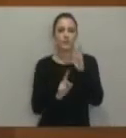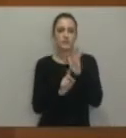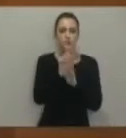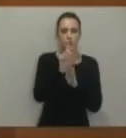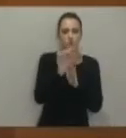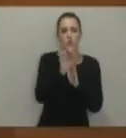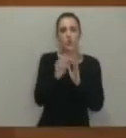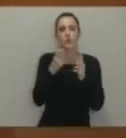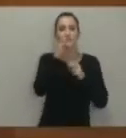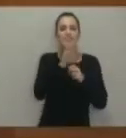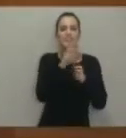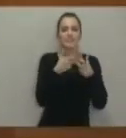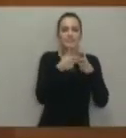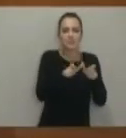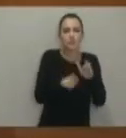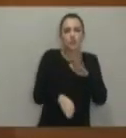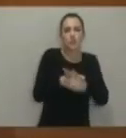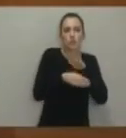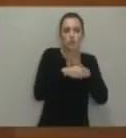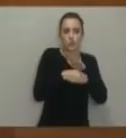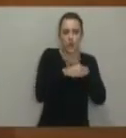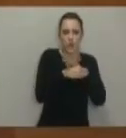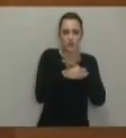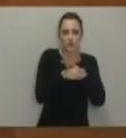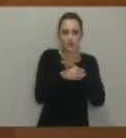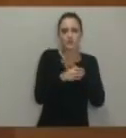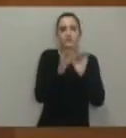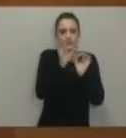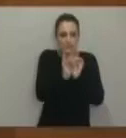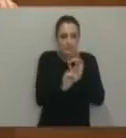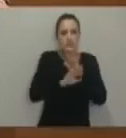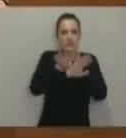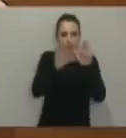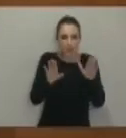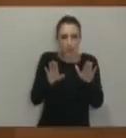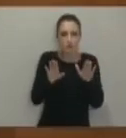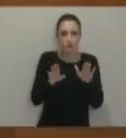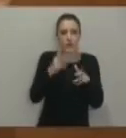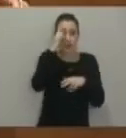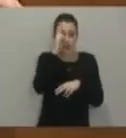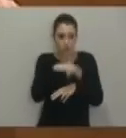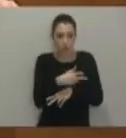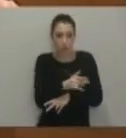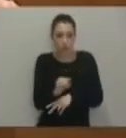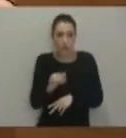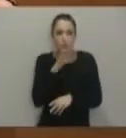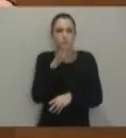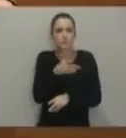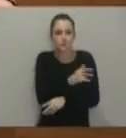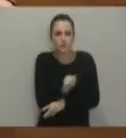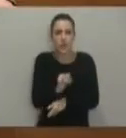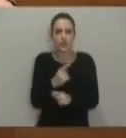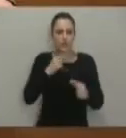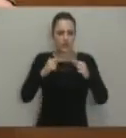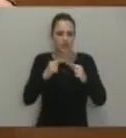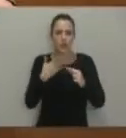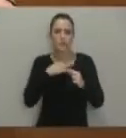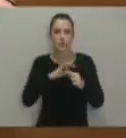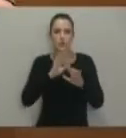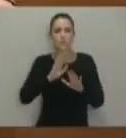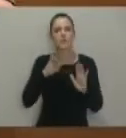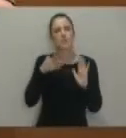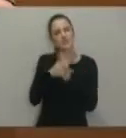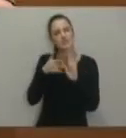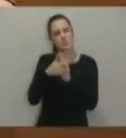del tercer sector de Asturias. Naturalmente, tendrán sus razones y podrán ser discutibles, pero lo que tienen que hacer es